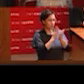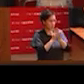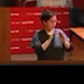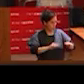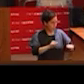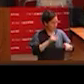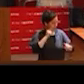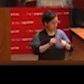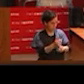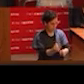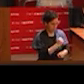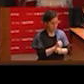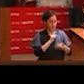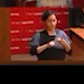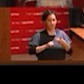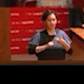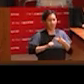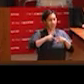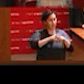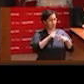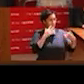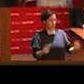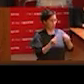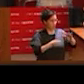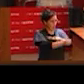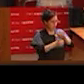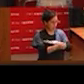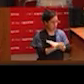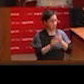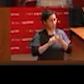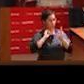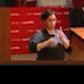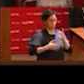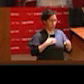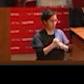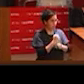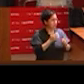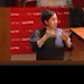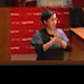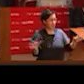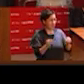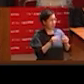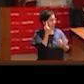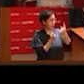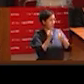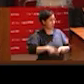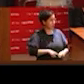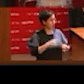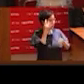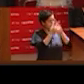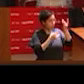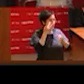de formación para el empleo talleres de mejora de la empleabilidad clubs de empleo En definitiva algunas actuaciones que